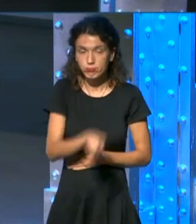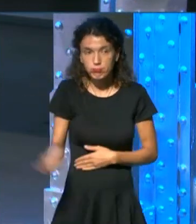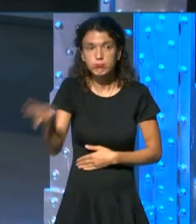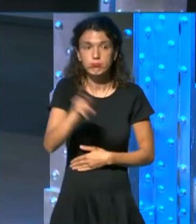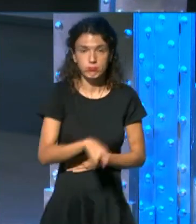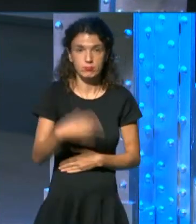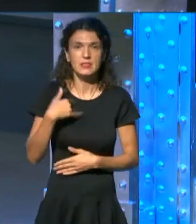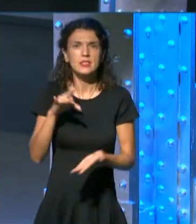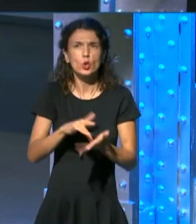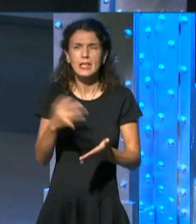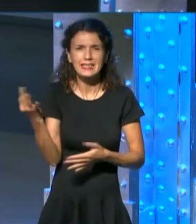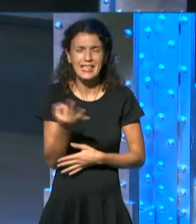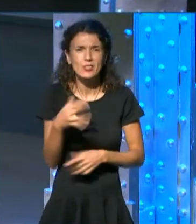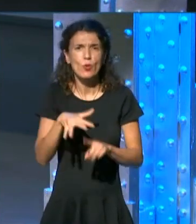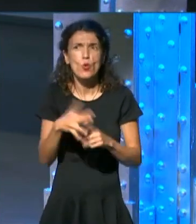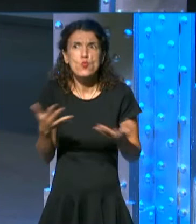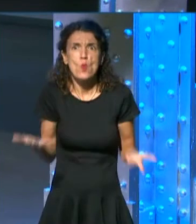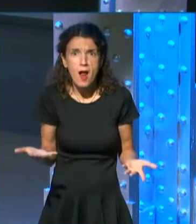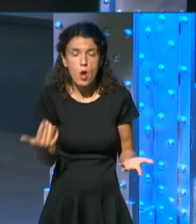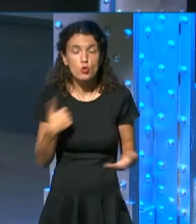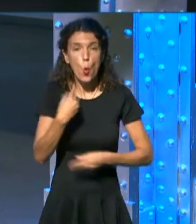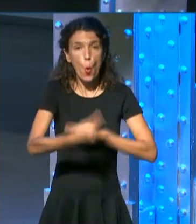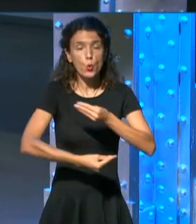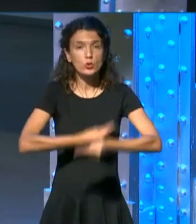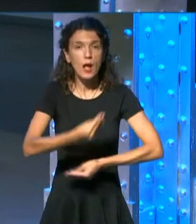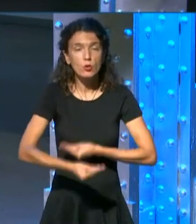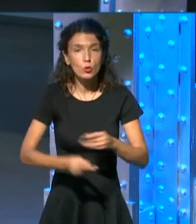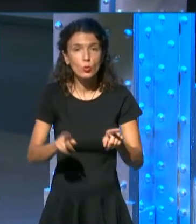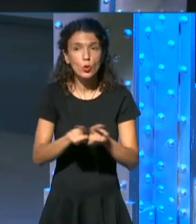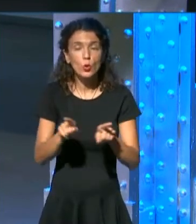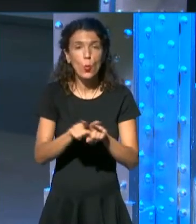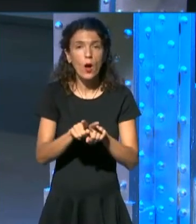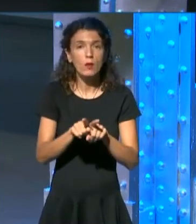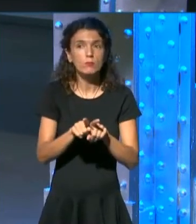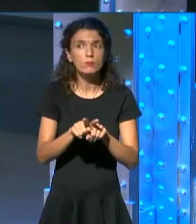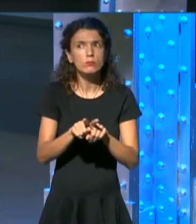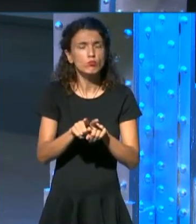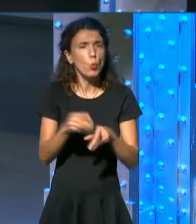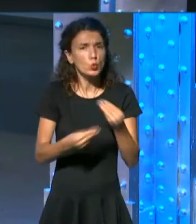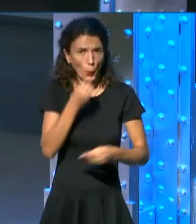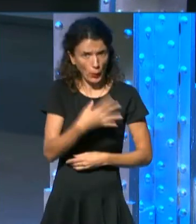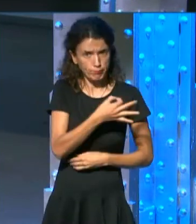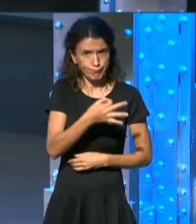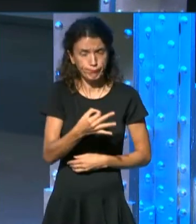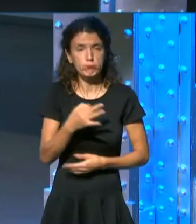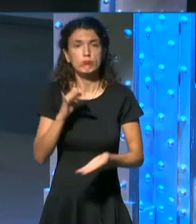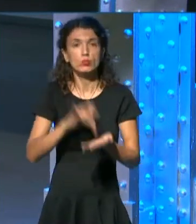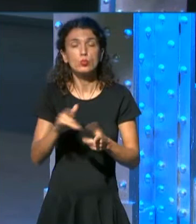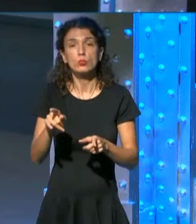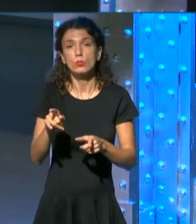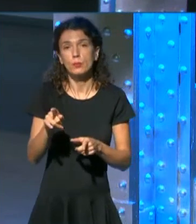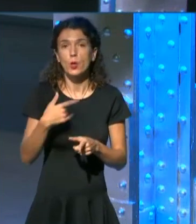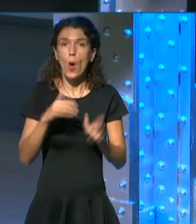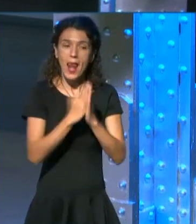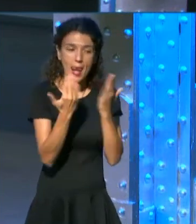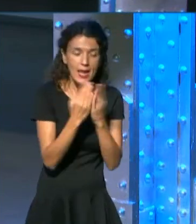¿Qué estaba pasando? Yo estaba utilizando todo perfectamente. Me había cogido allí yo los